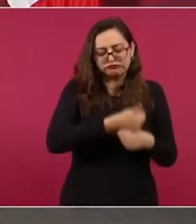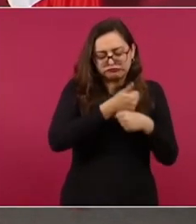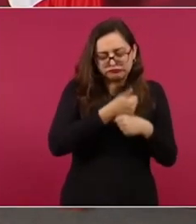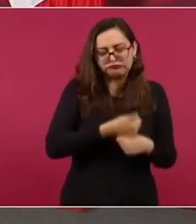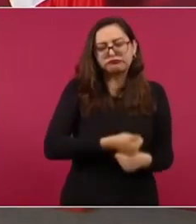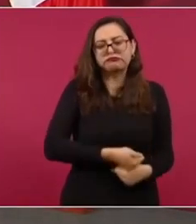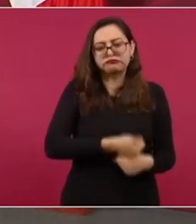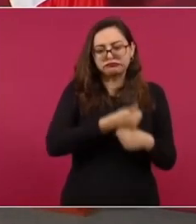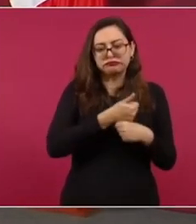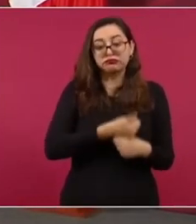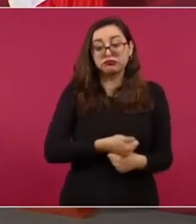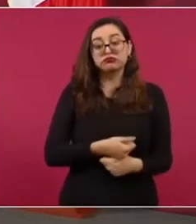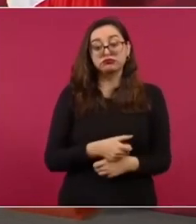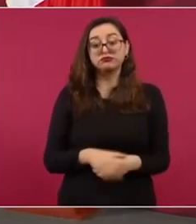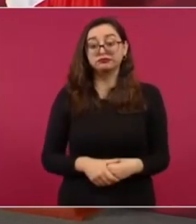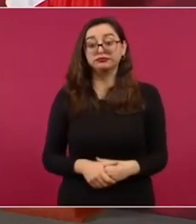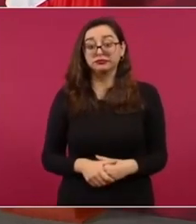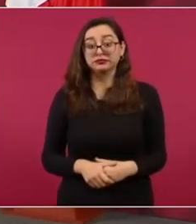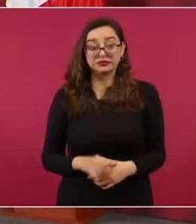Yo creo que esa